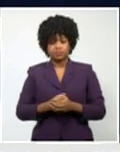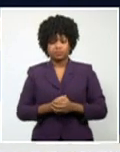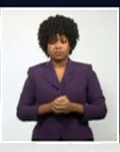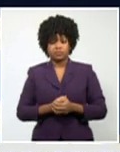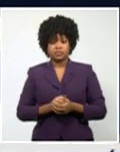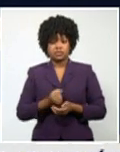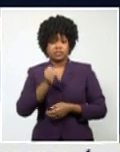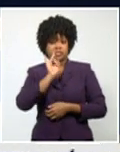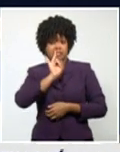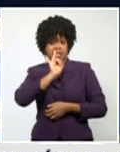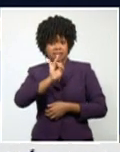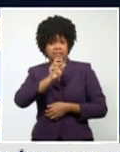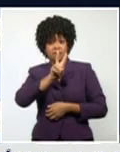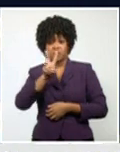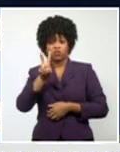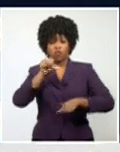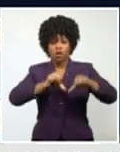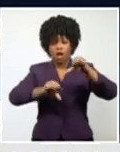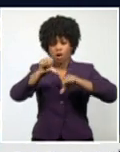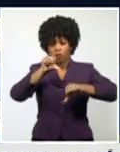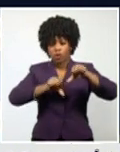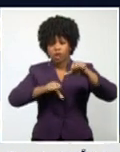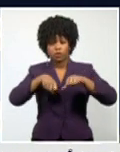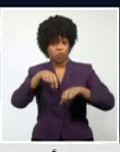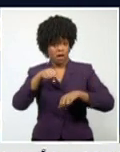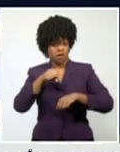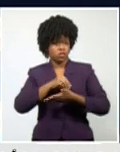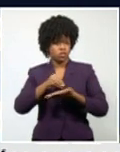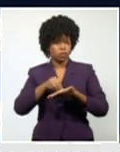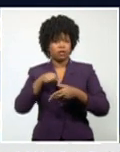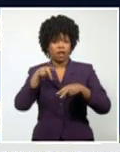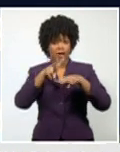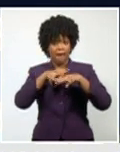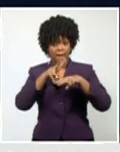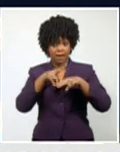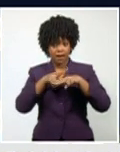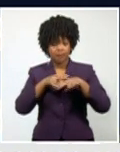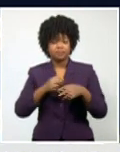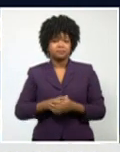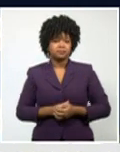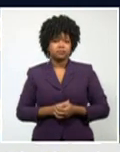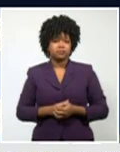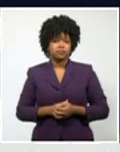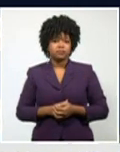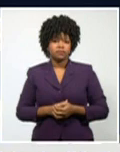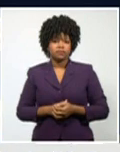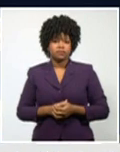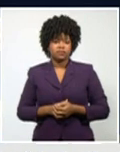722 en el Laboratorio de Biología Molecular del Instituto de Medicina Tropical Pedro Curí,